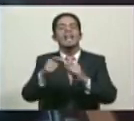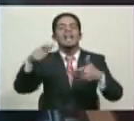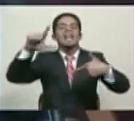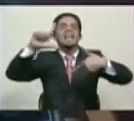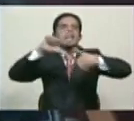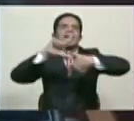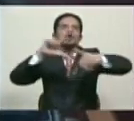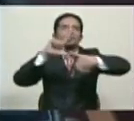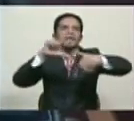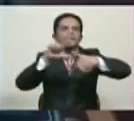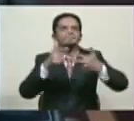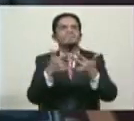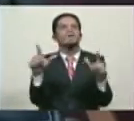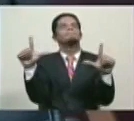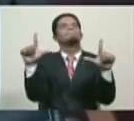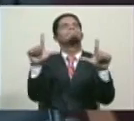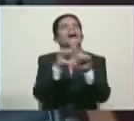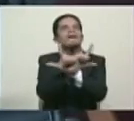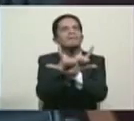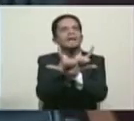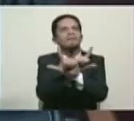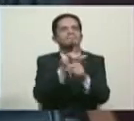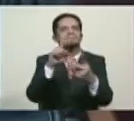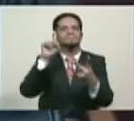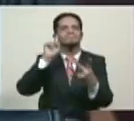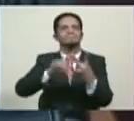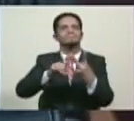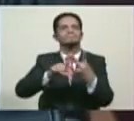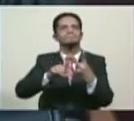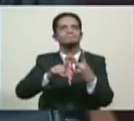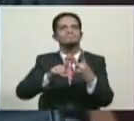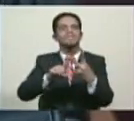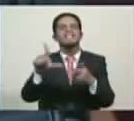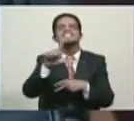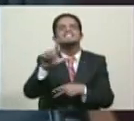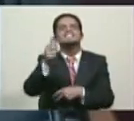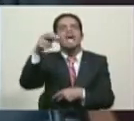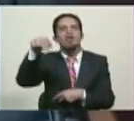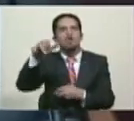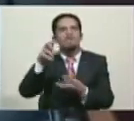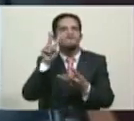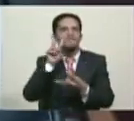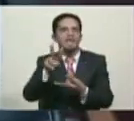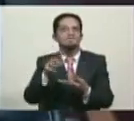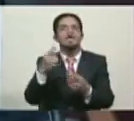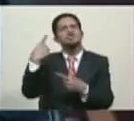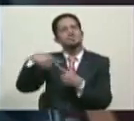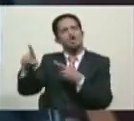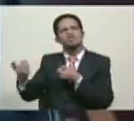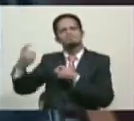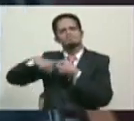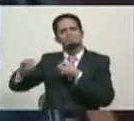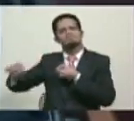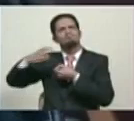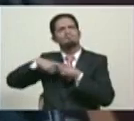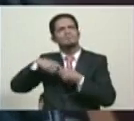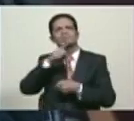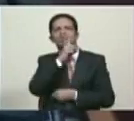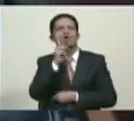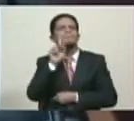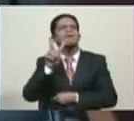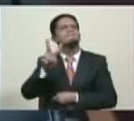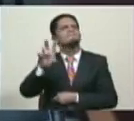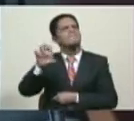a llamarse Maravén, la Móvil Llanovén y las otras 10 filiales con nombres terminados en